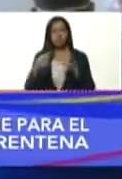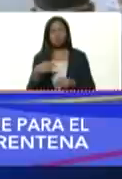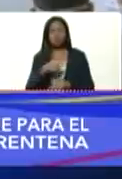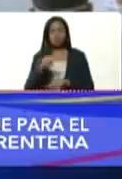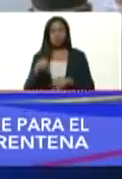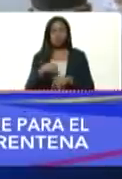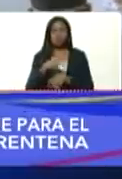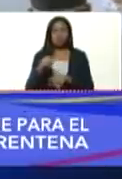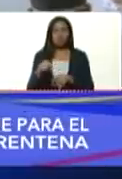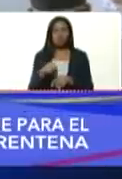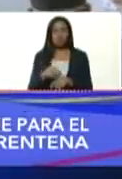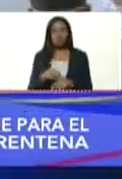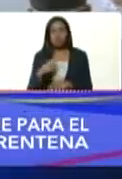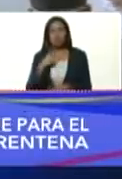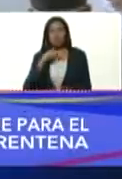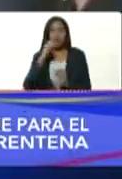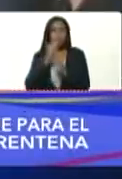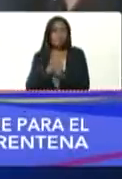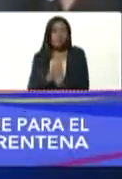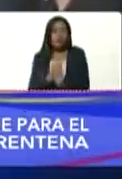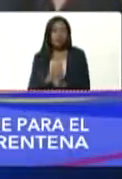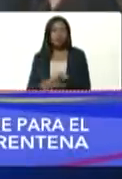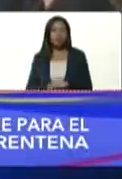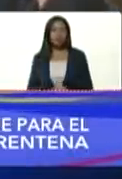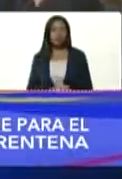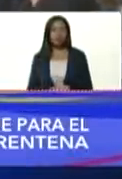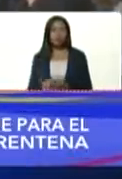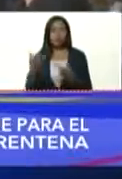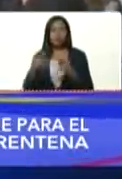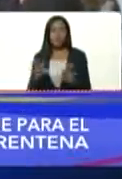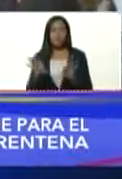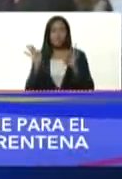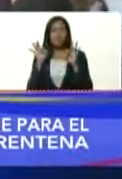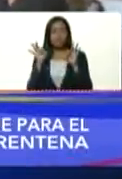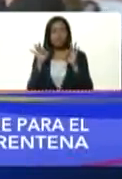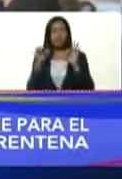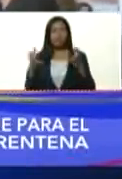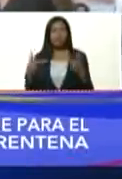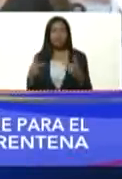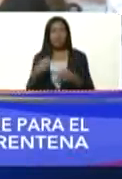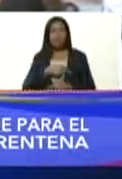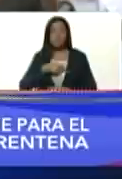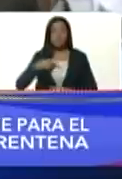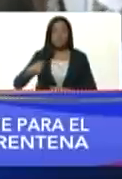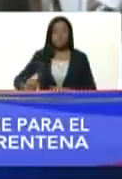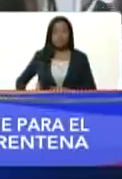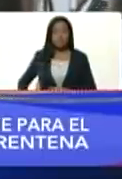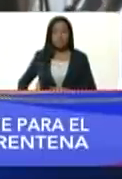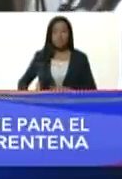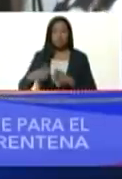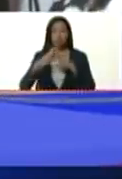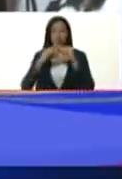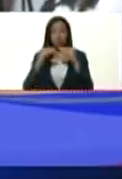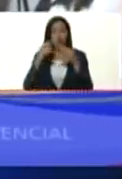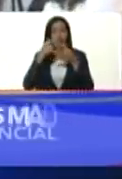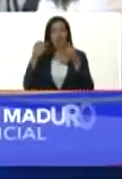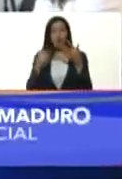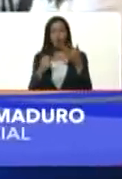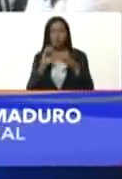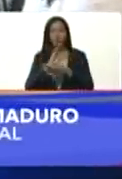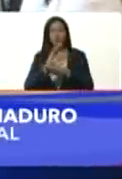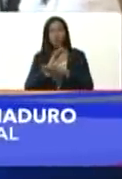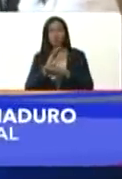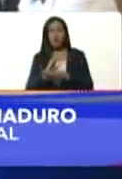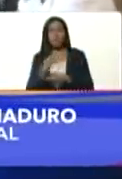llega un envío especial de China con todos los equipos de protección